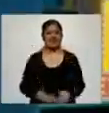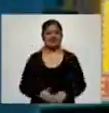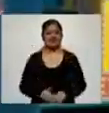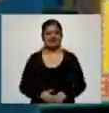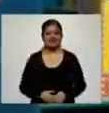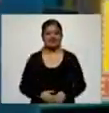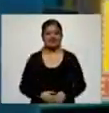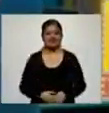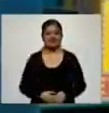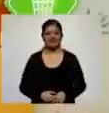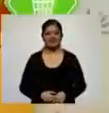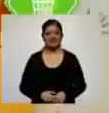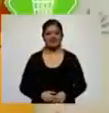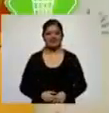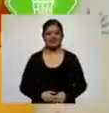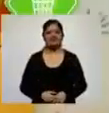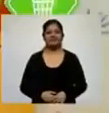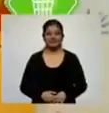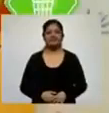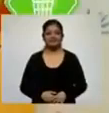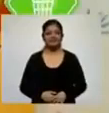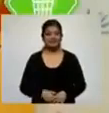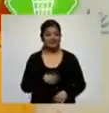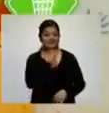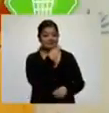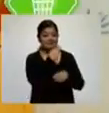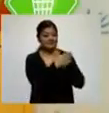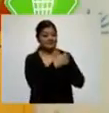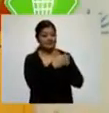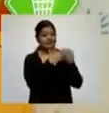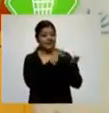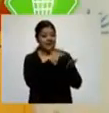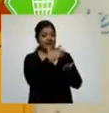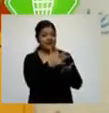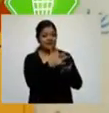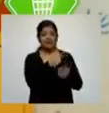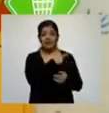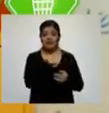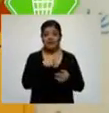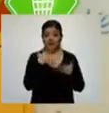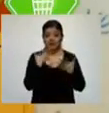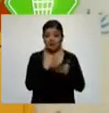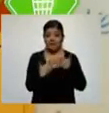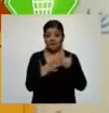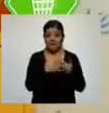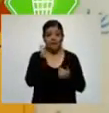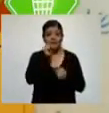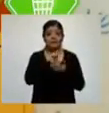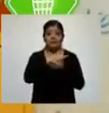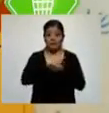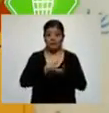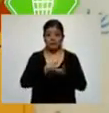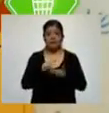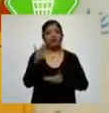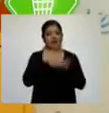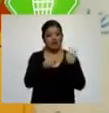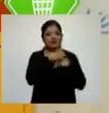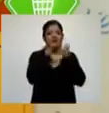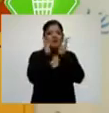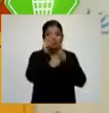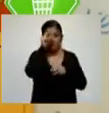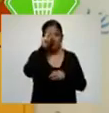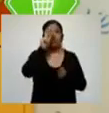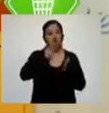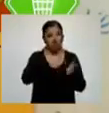bien! Así es, Ajolisto. Hay que mantener limpias nuestras manos. Volvamos contigo para que nos